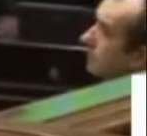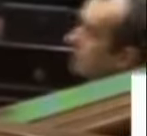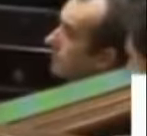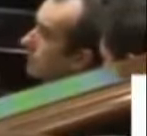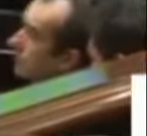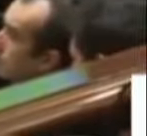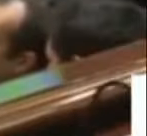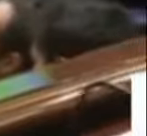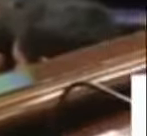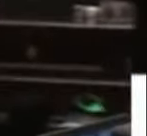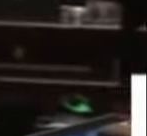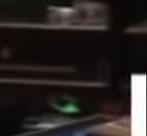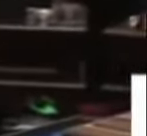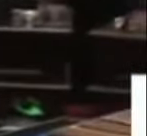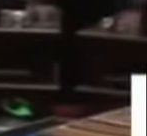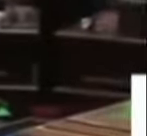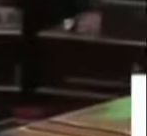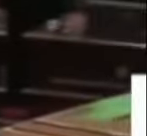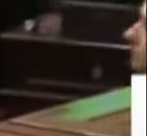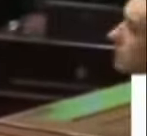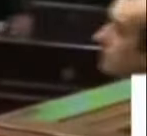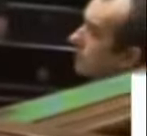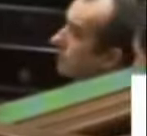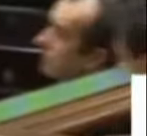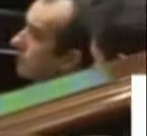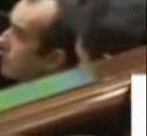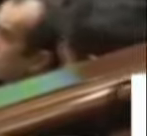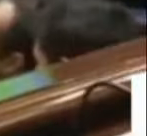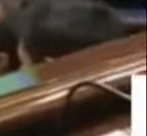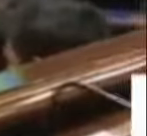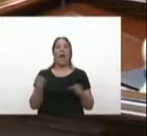sesión, te lo digo en términos normales, que no venía para quilombo, era una sesión que